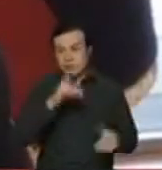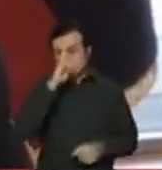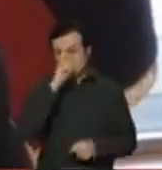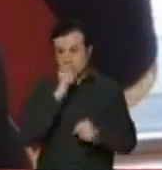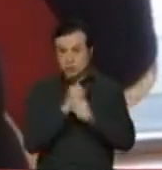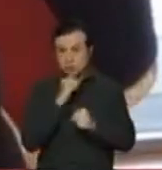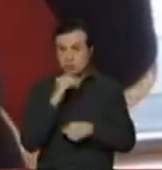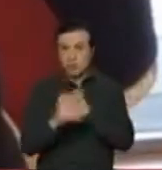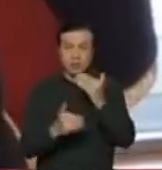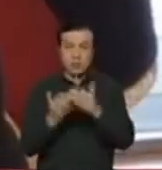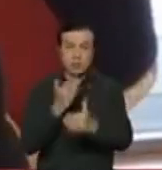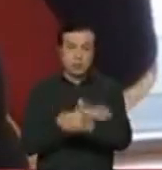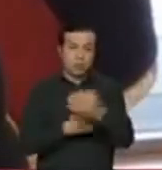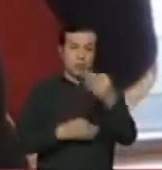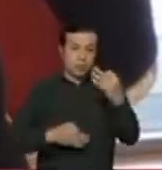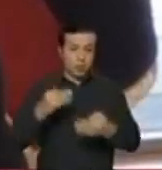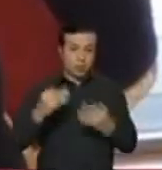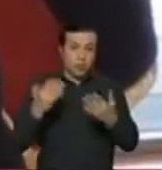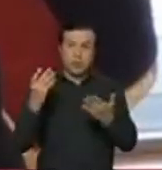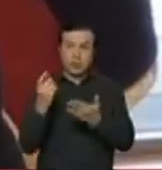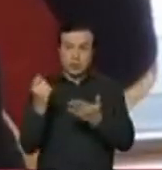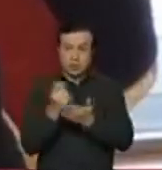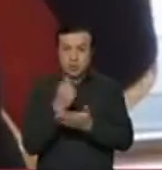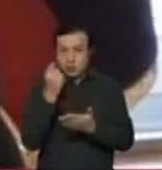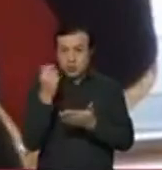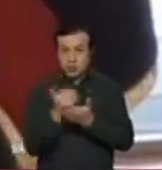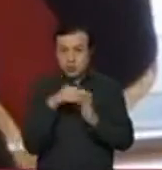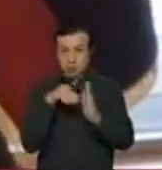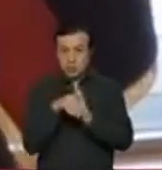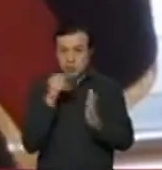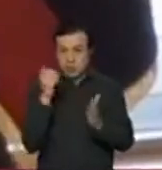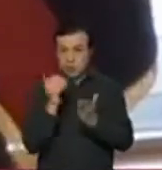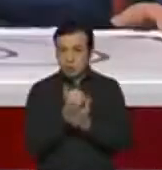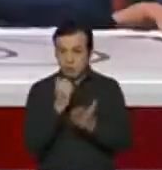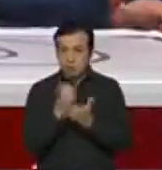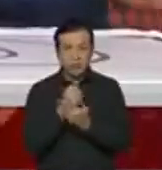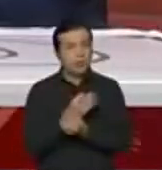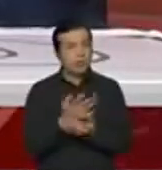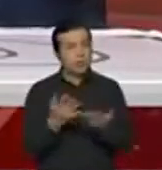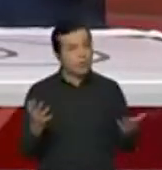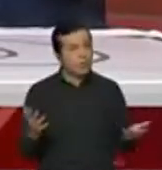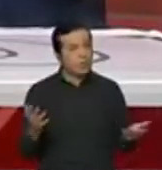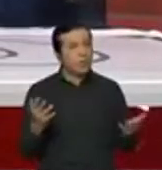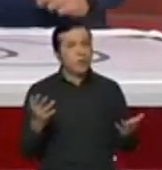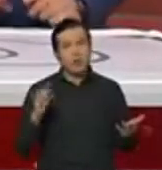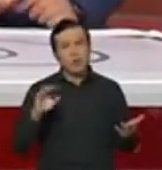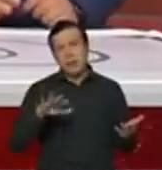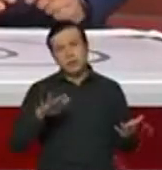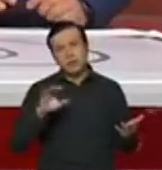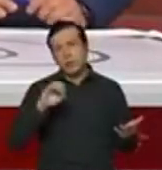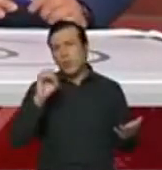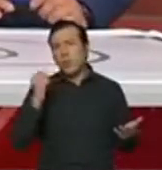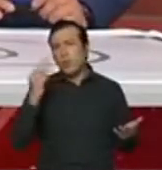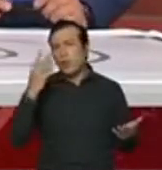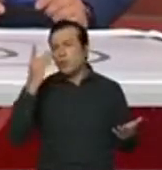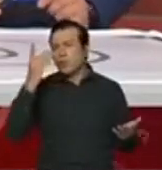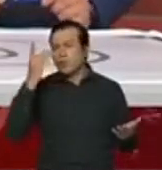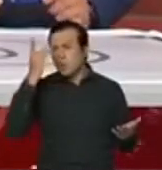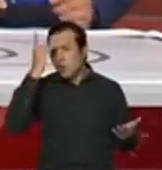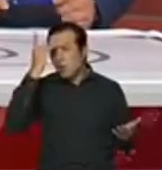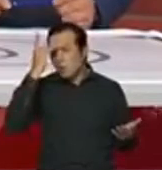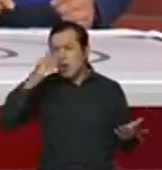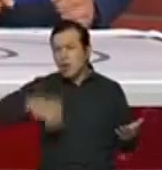procesos prejudiciales para recuperar los activos del banco. Economista, ¿y a qué porcentaje alcanza el nivel de morosidad